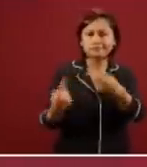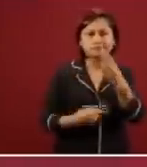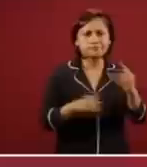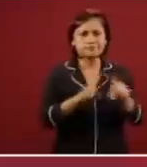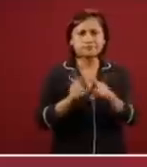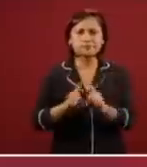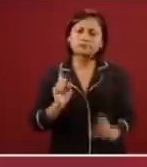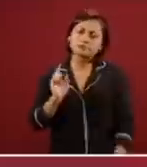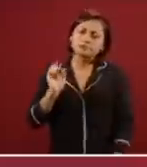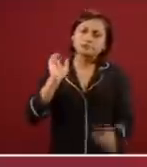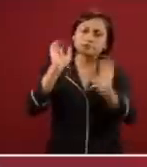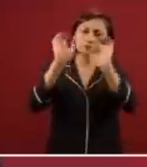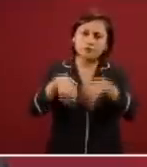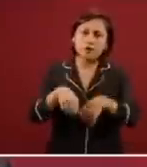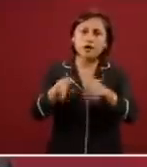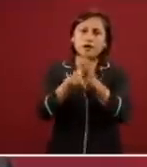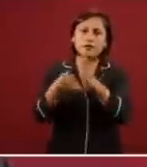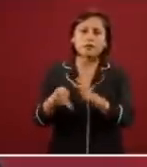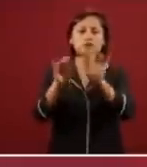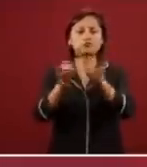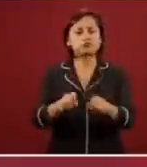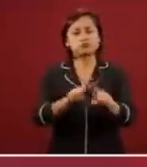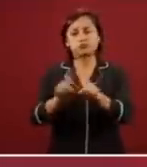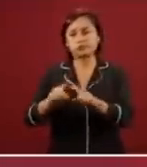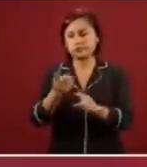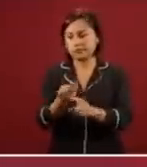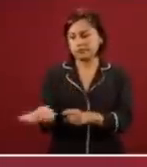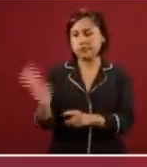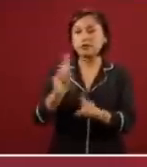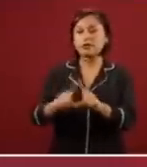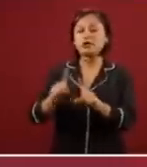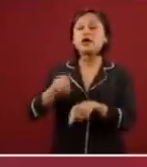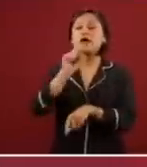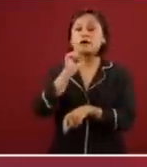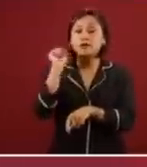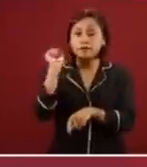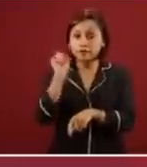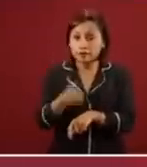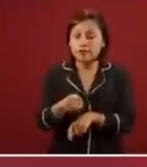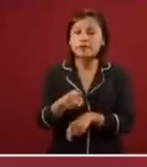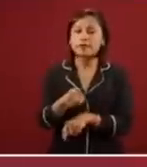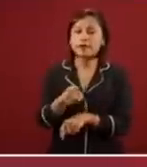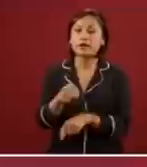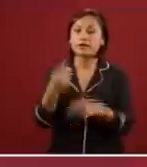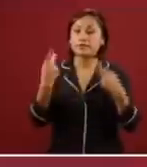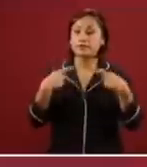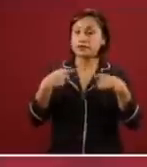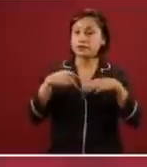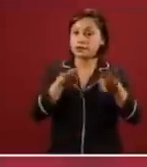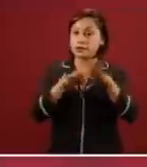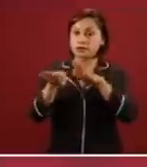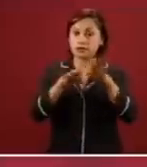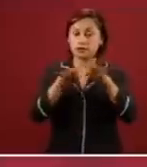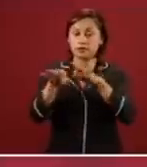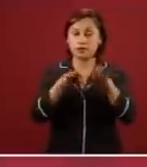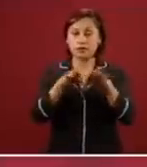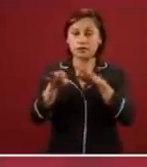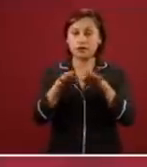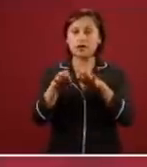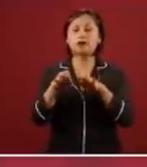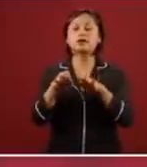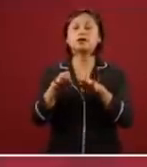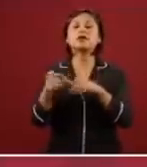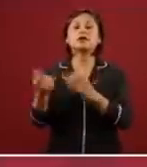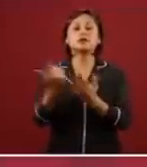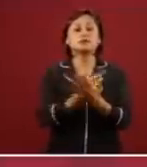fija ahí. Adicionalmente a esto, pues desde luego los de los medios públicos que tienen seguridad social en el ISSSTE, pero hay